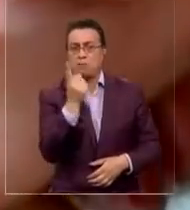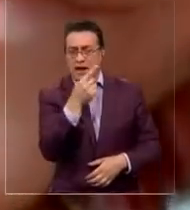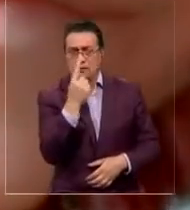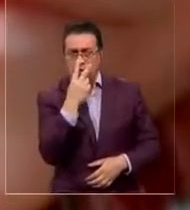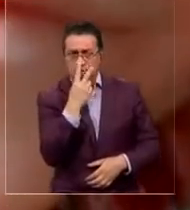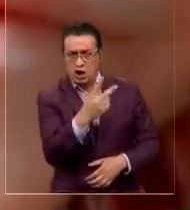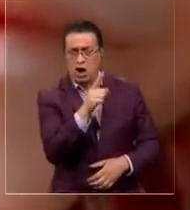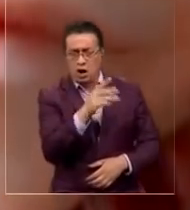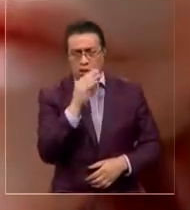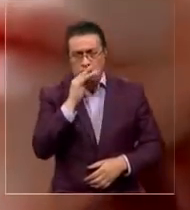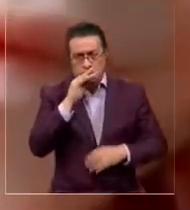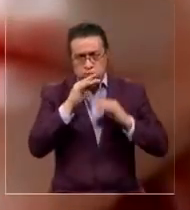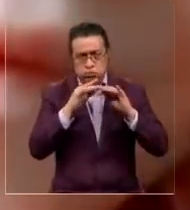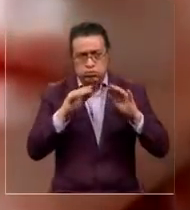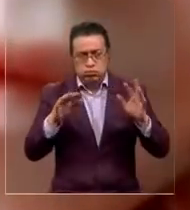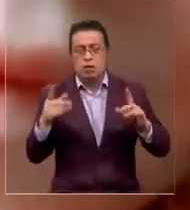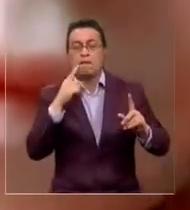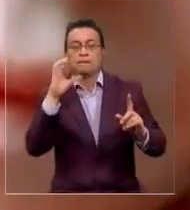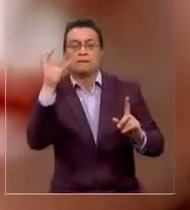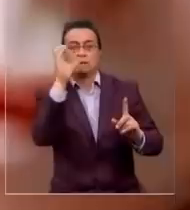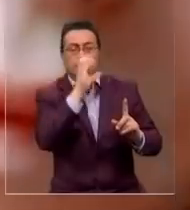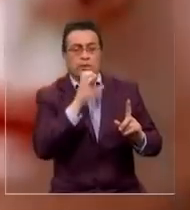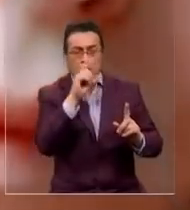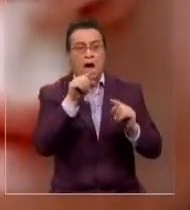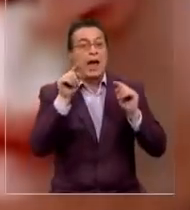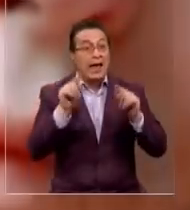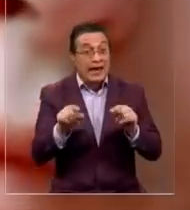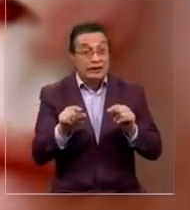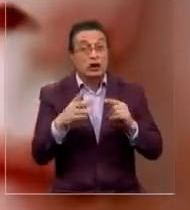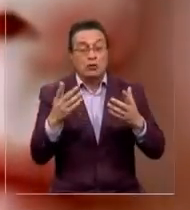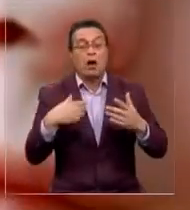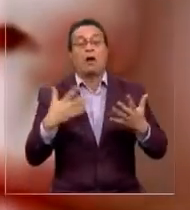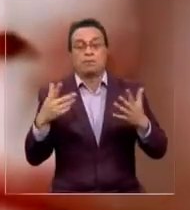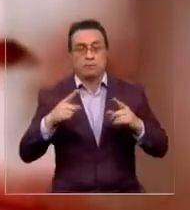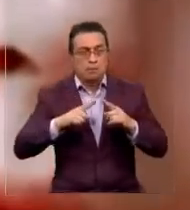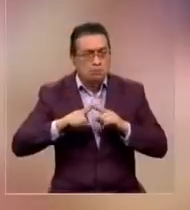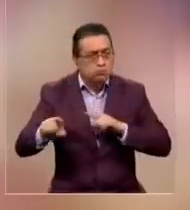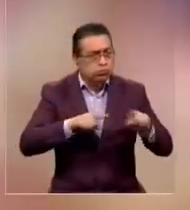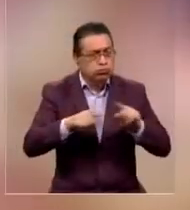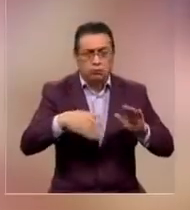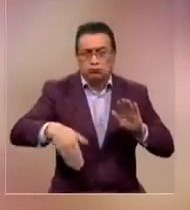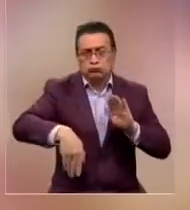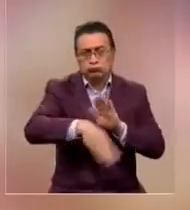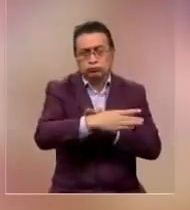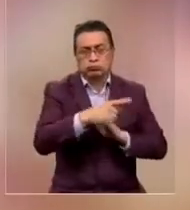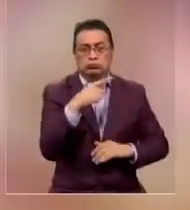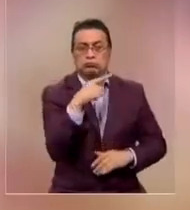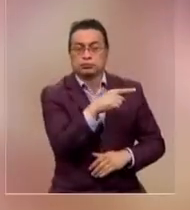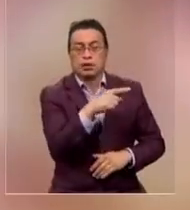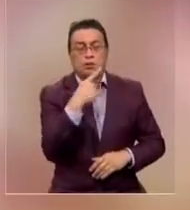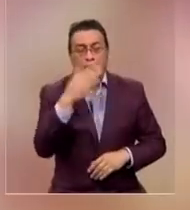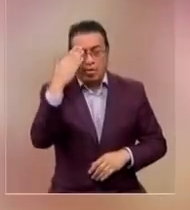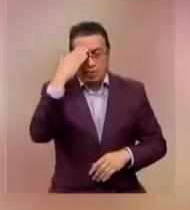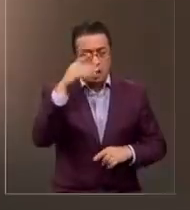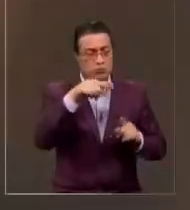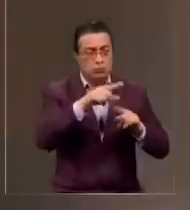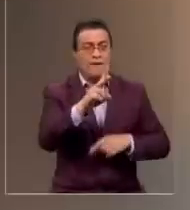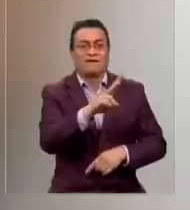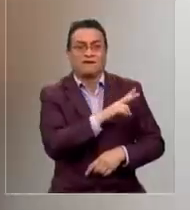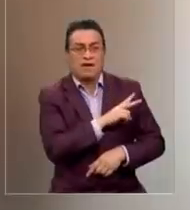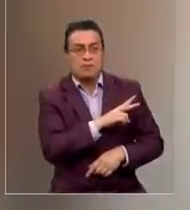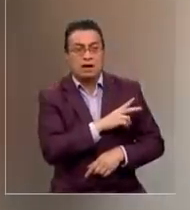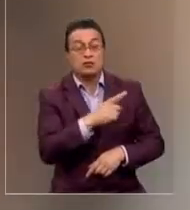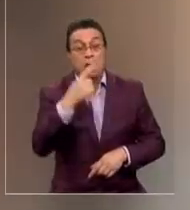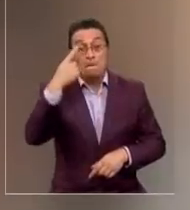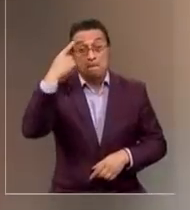visto este sujeto durante las últimas semanas. Eso motivó que se desarrollaran diligencias durante todos los últimos días en